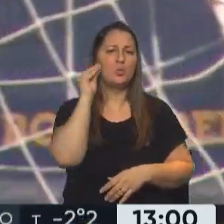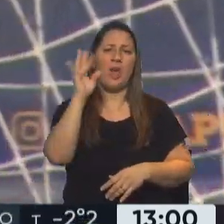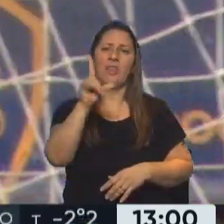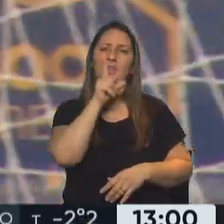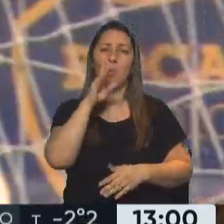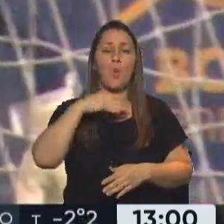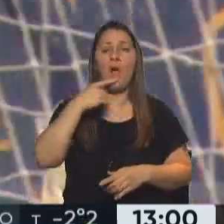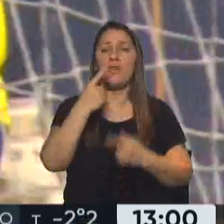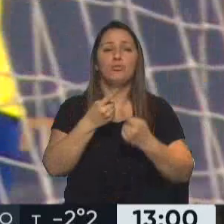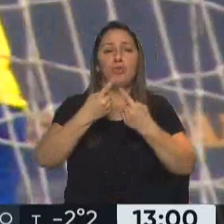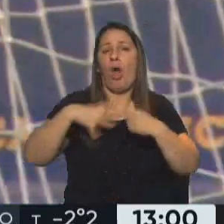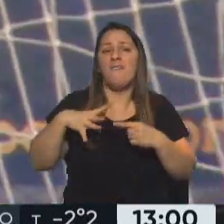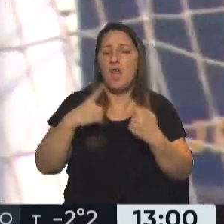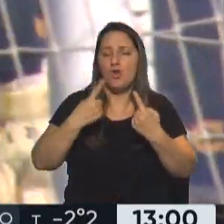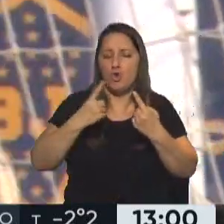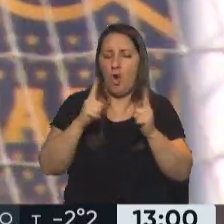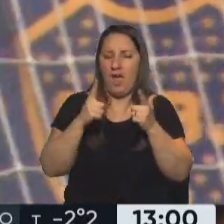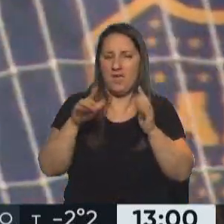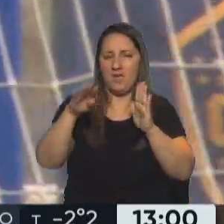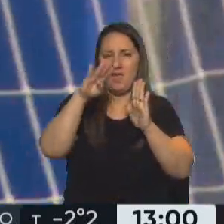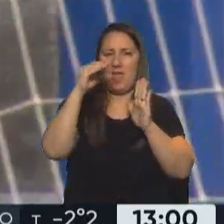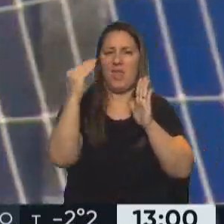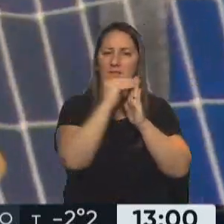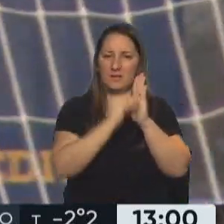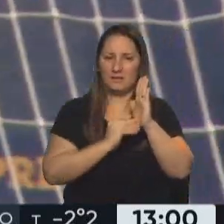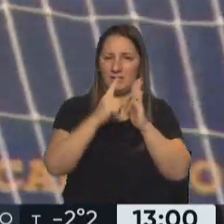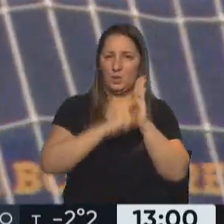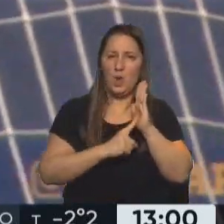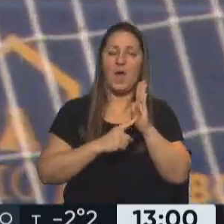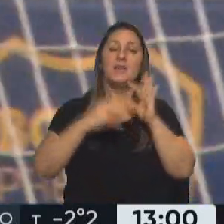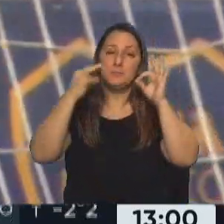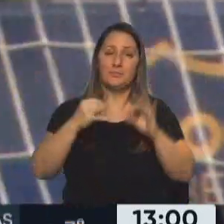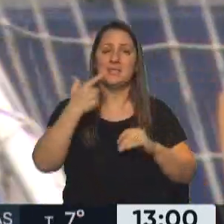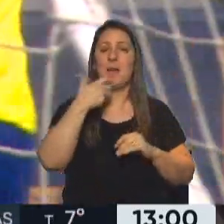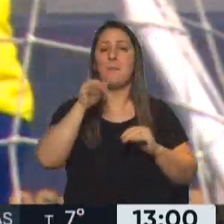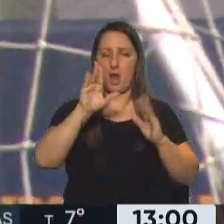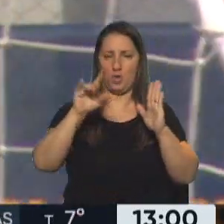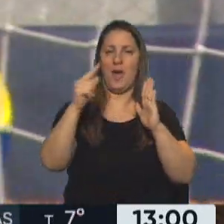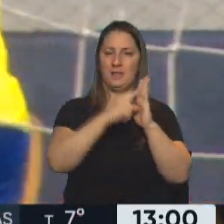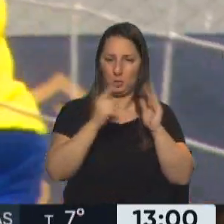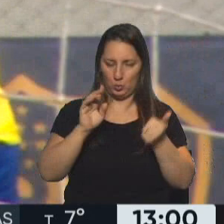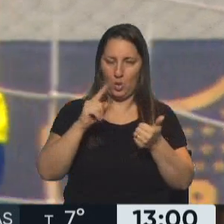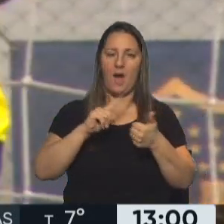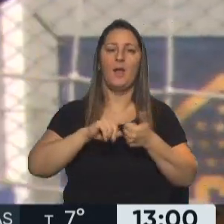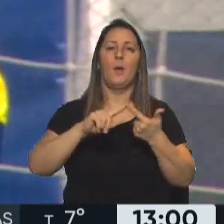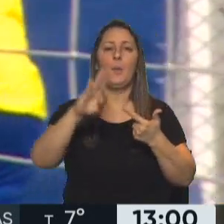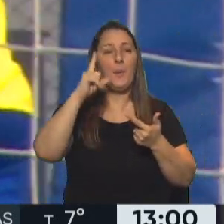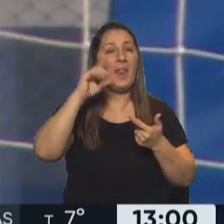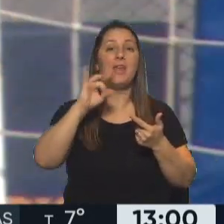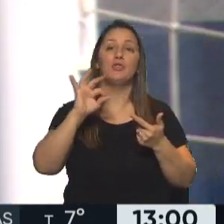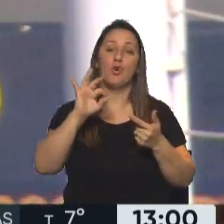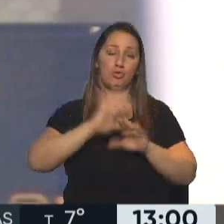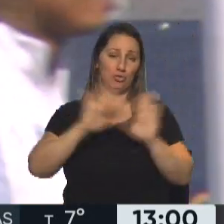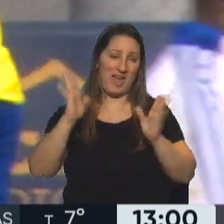tener herramientas todavía para confirmar el equipo si se supone que Zambrano va a ser titular esto te lo cuento yo que benedetto también recuperado